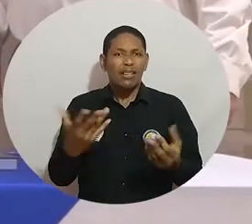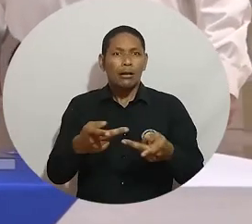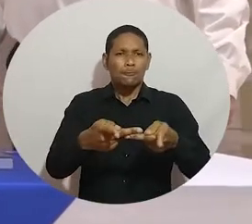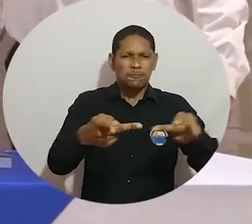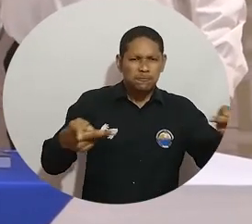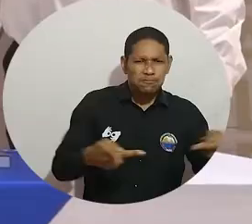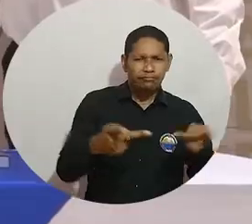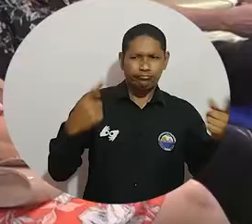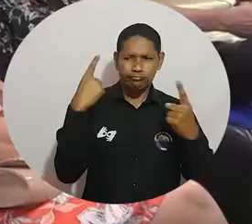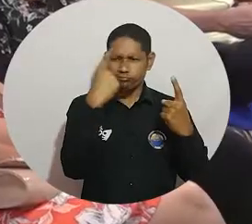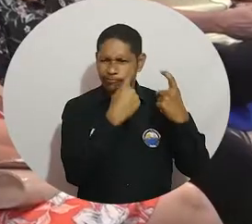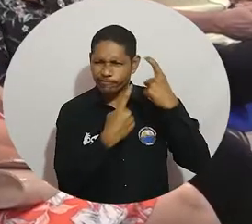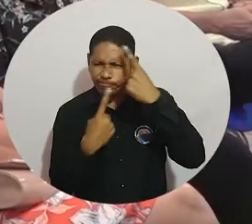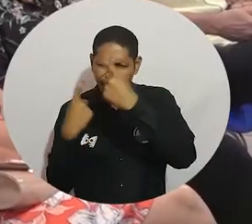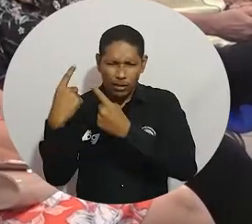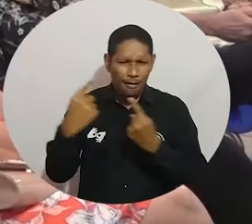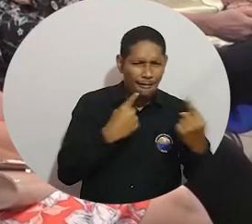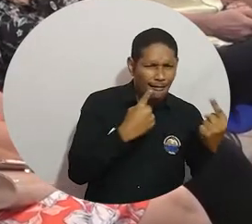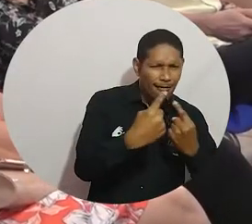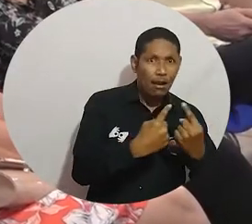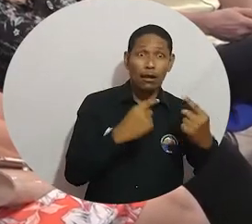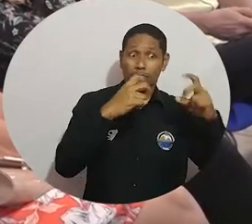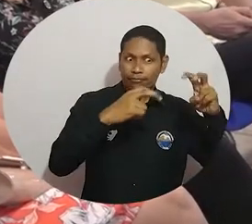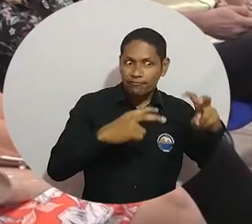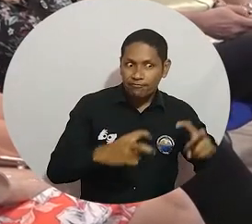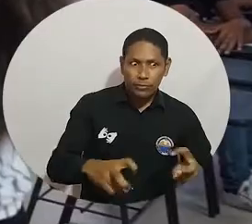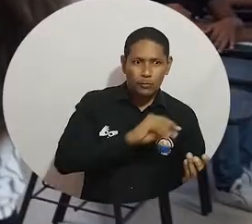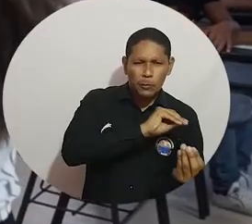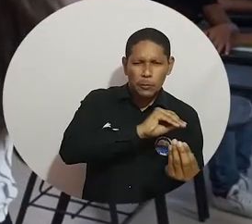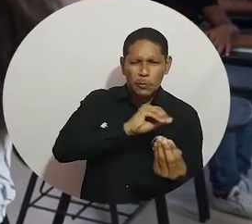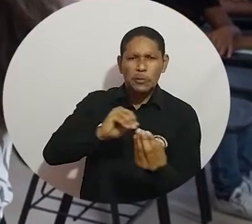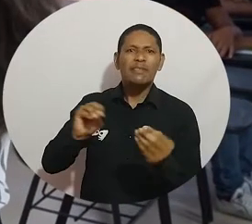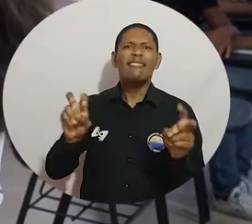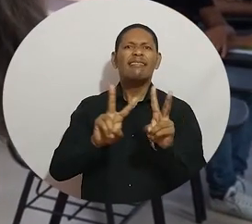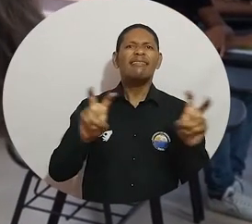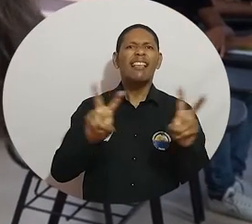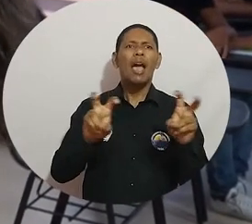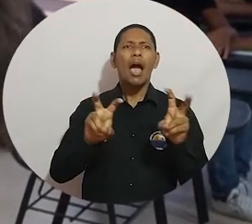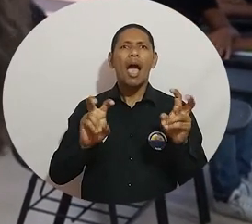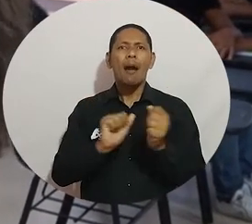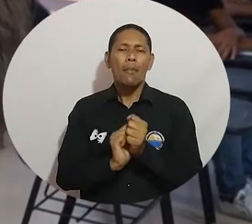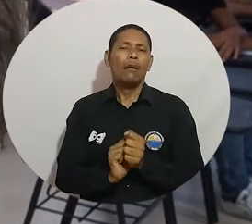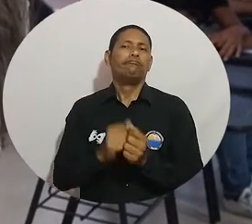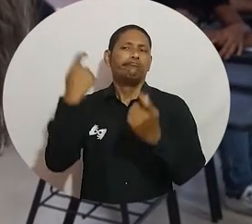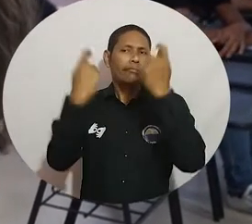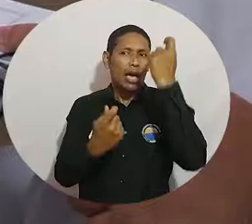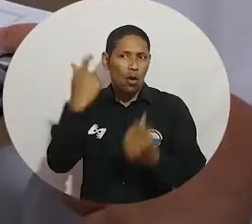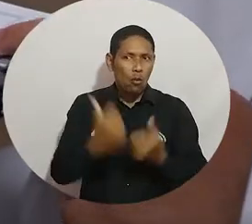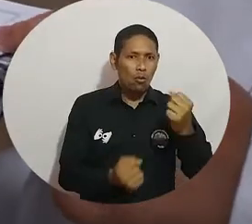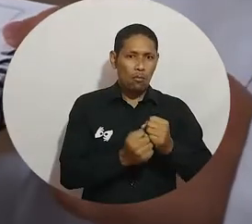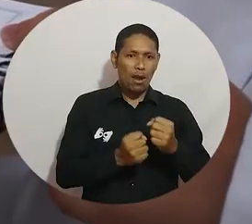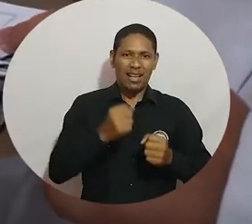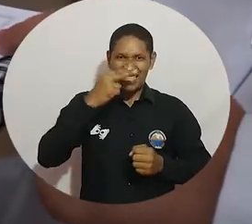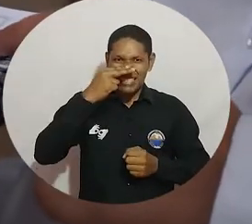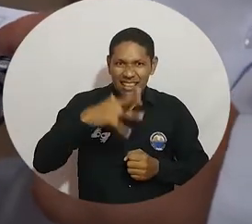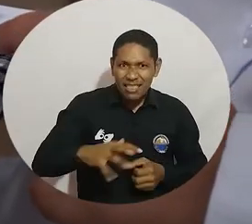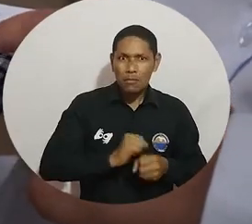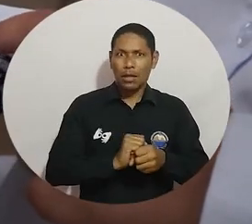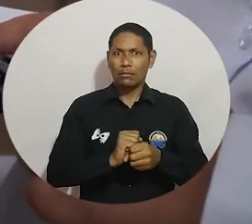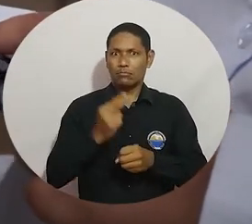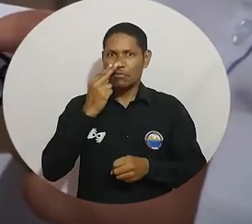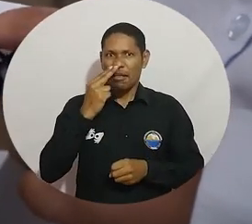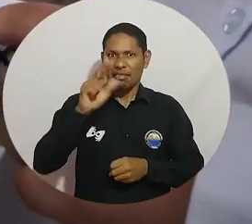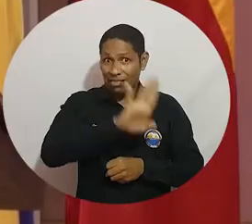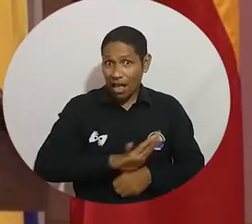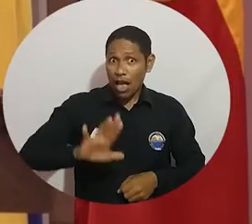por generar espacios de análisis, discusión, investigación y formación sobre economía en el contexto local, regional